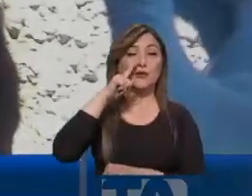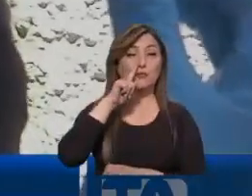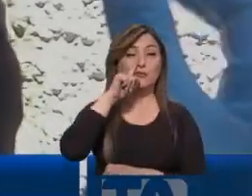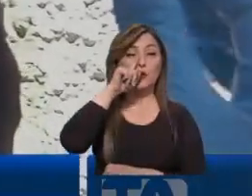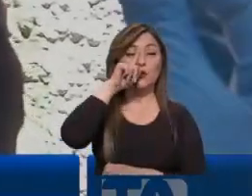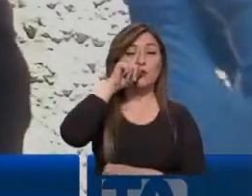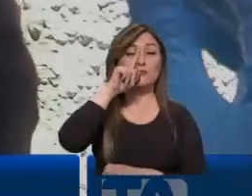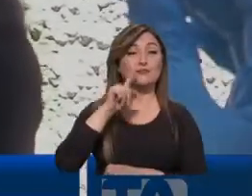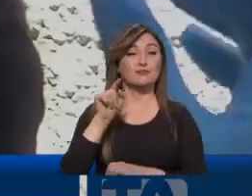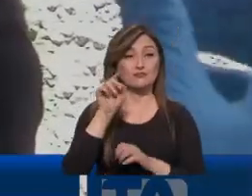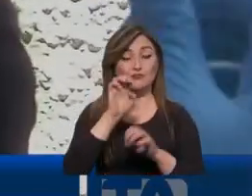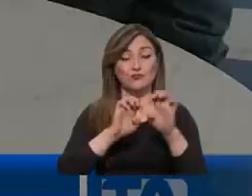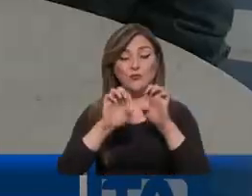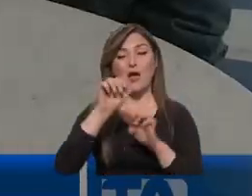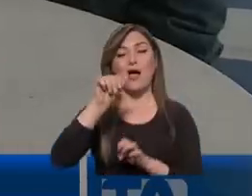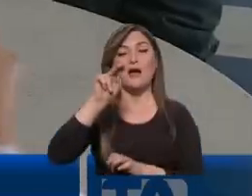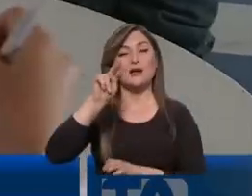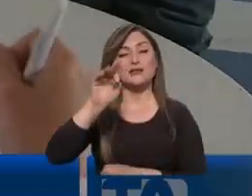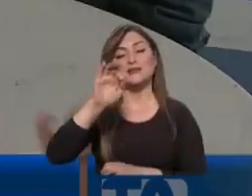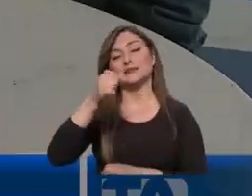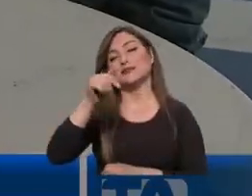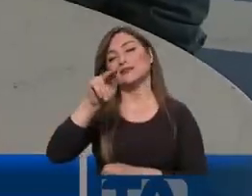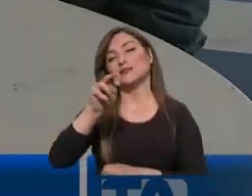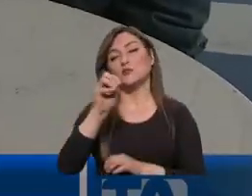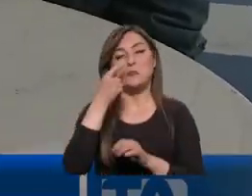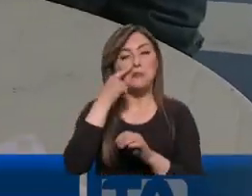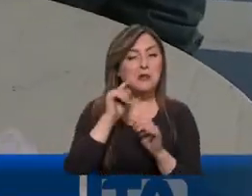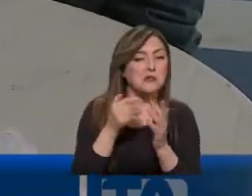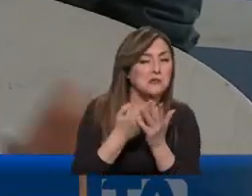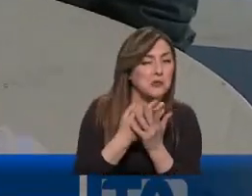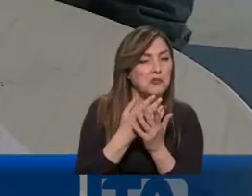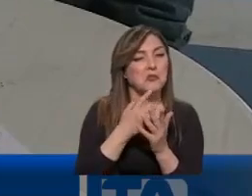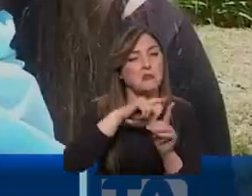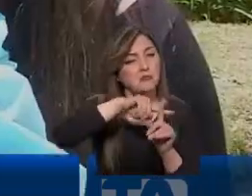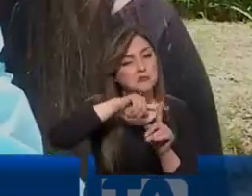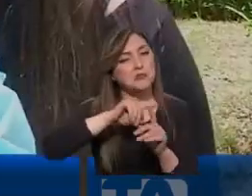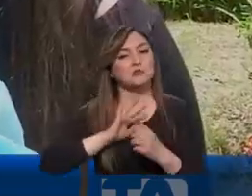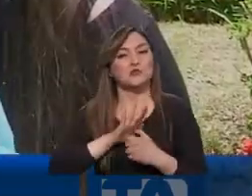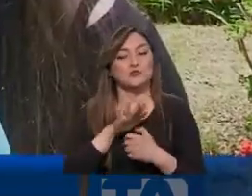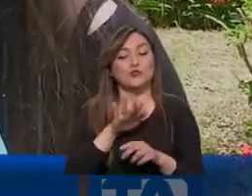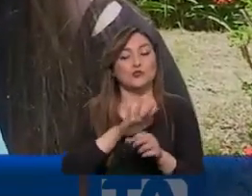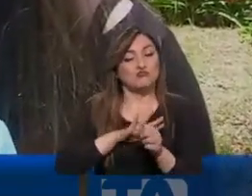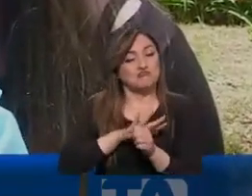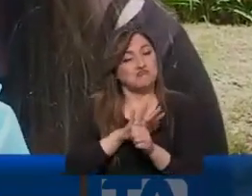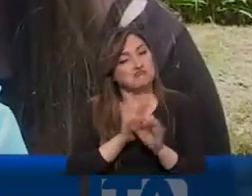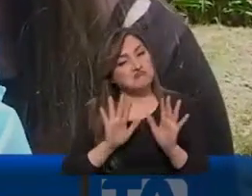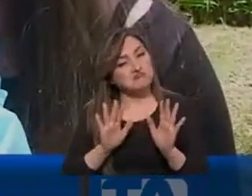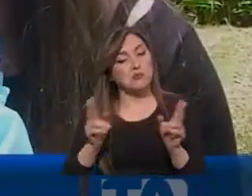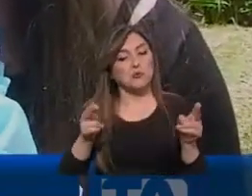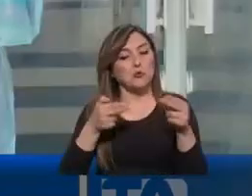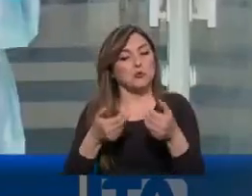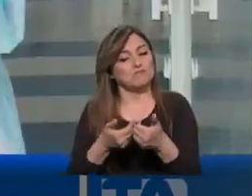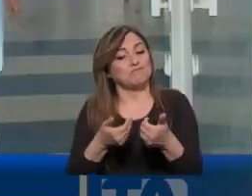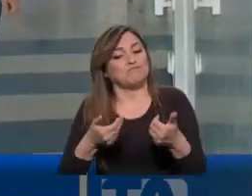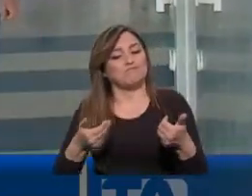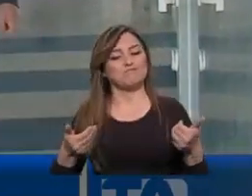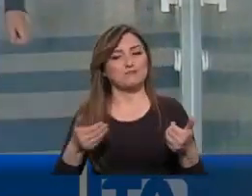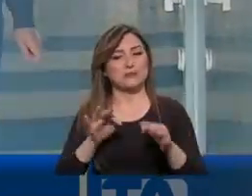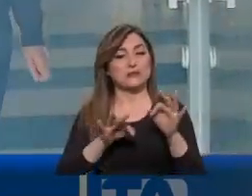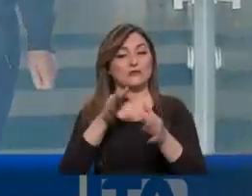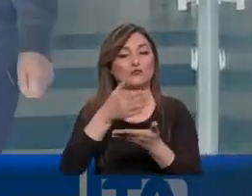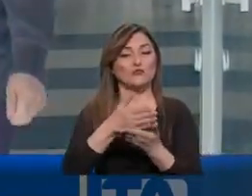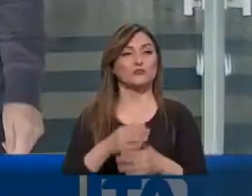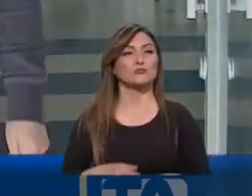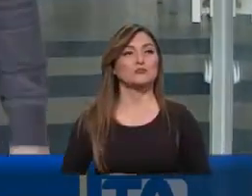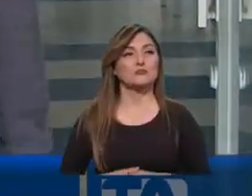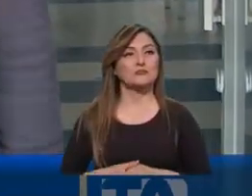pruebas de antígeno para poder encontrar nuevos casos y así realizar aislamiento preventivo que permita detener los contagios,